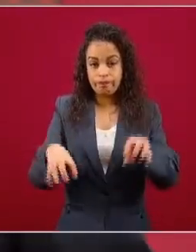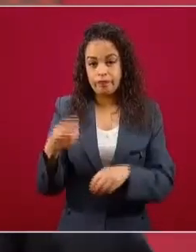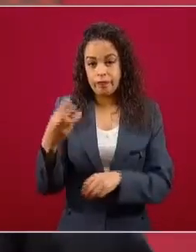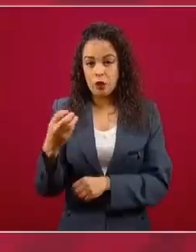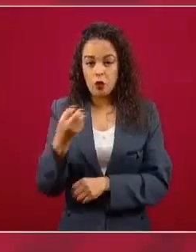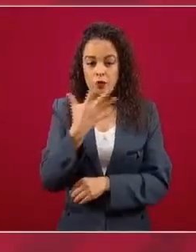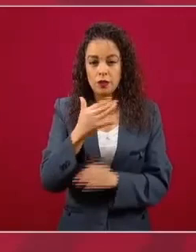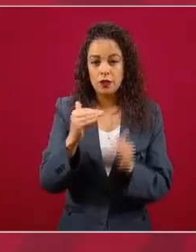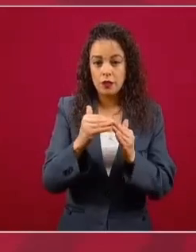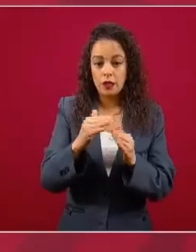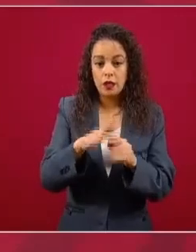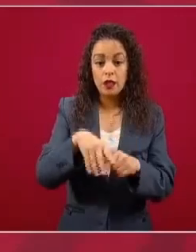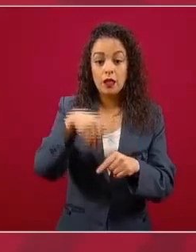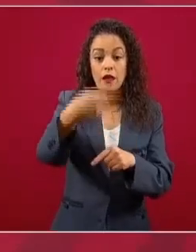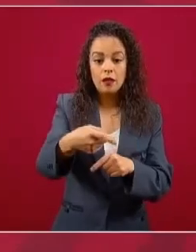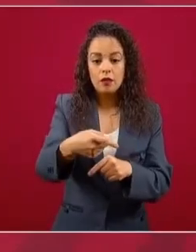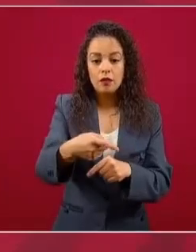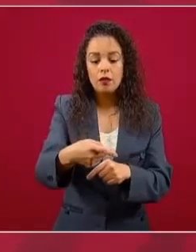refresquería.